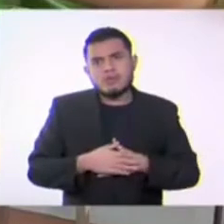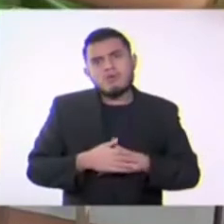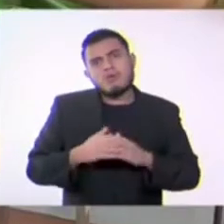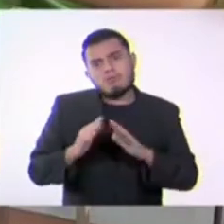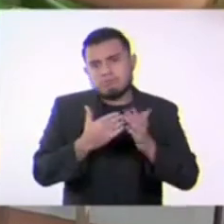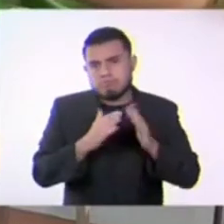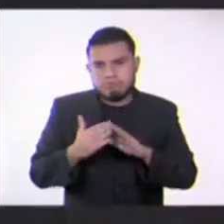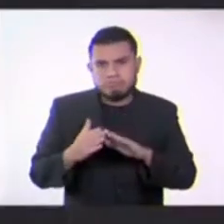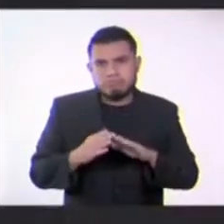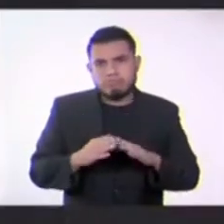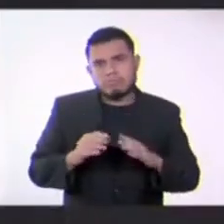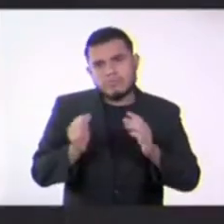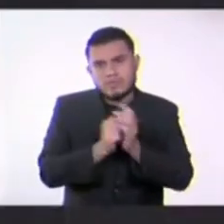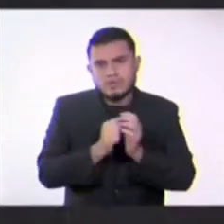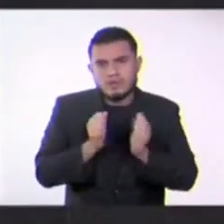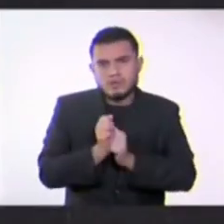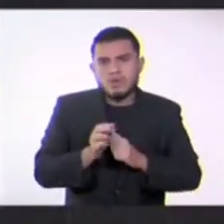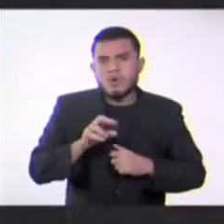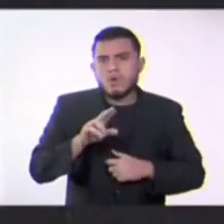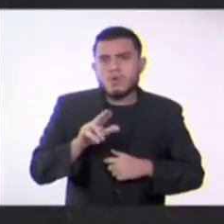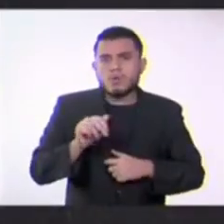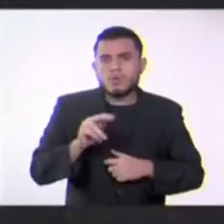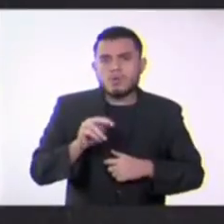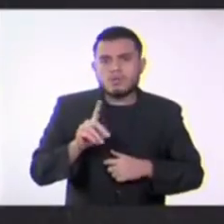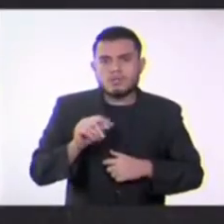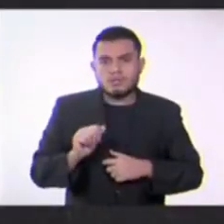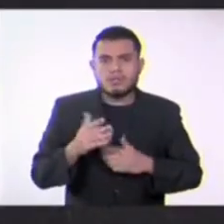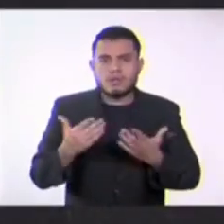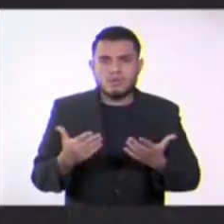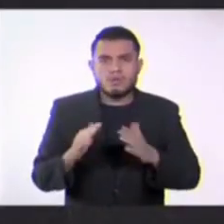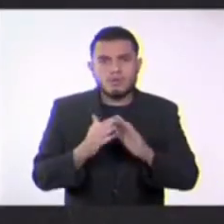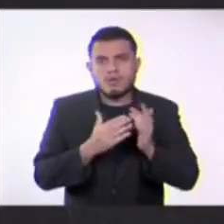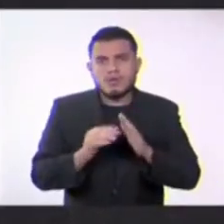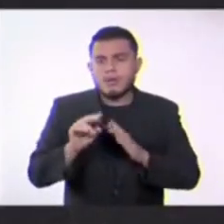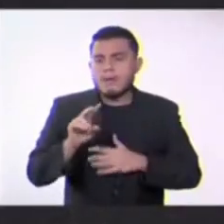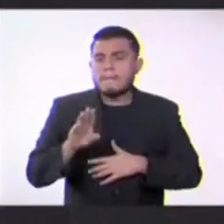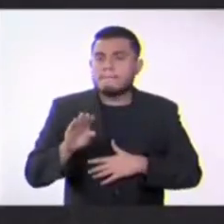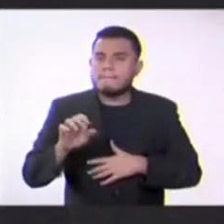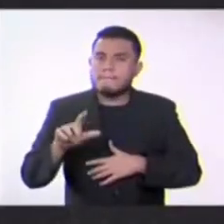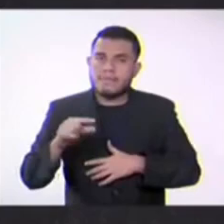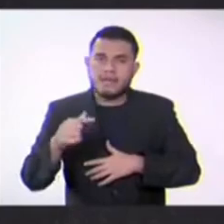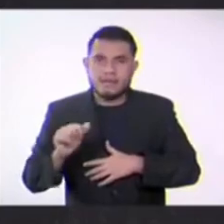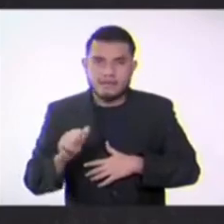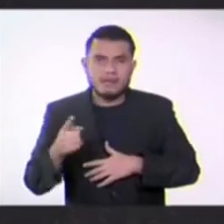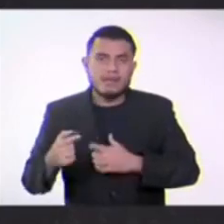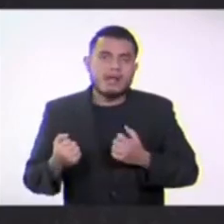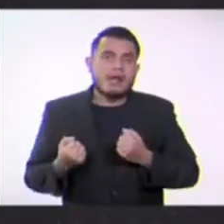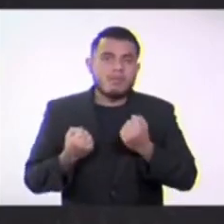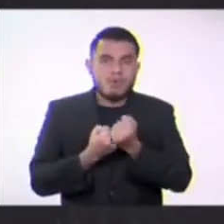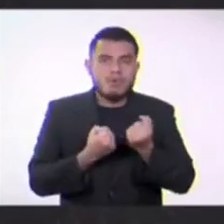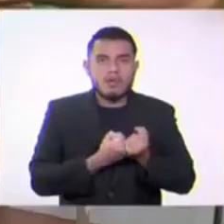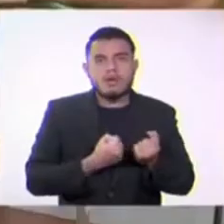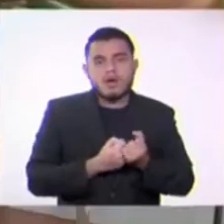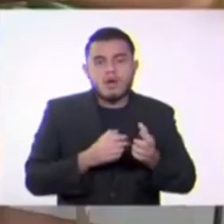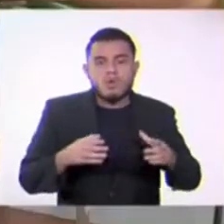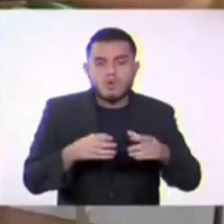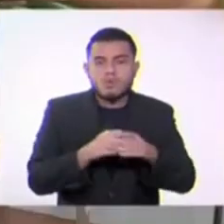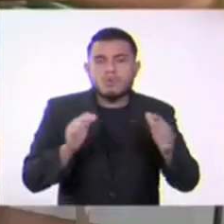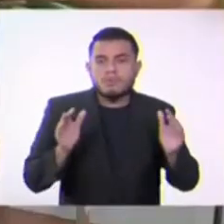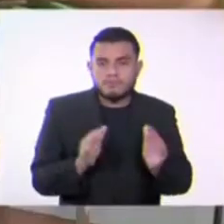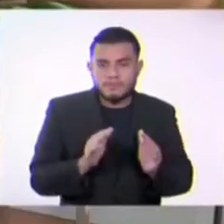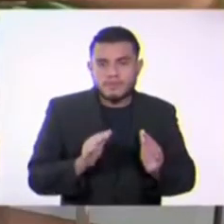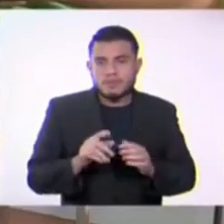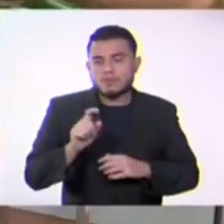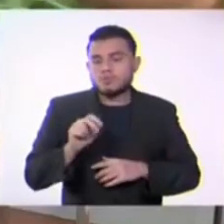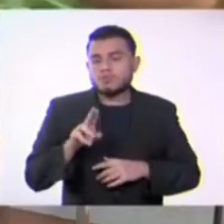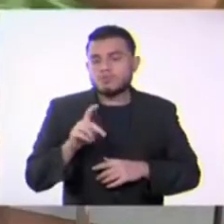primero. Ruanda era una colonia belga. Los belgas apoyan a un grupo minoritario que son los